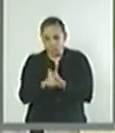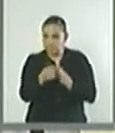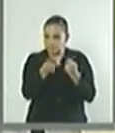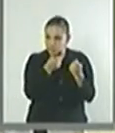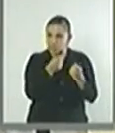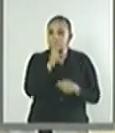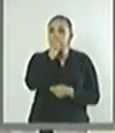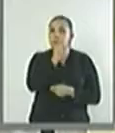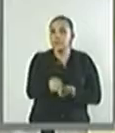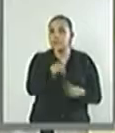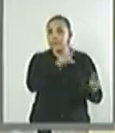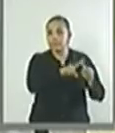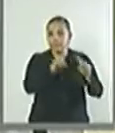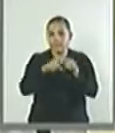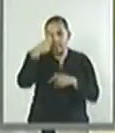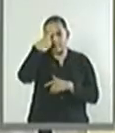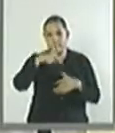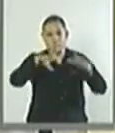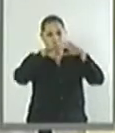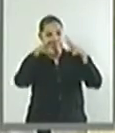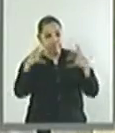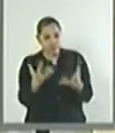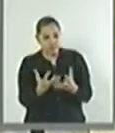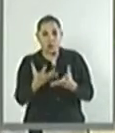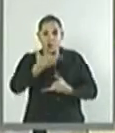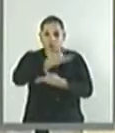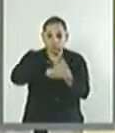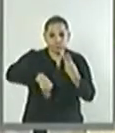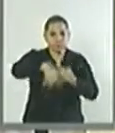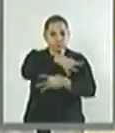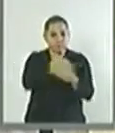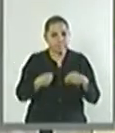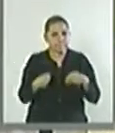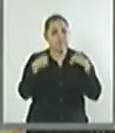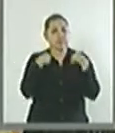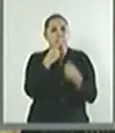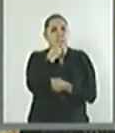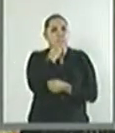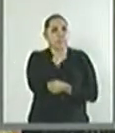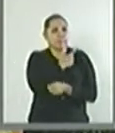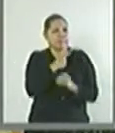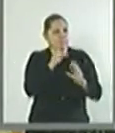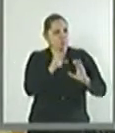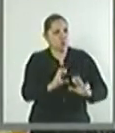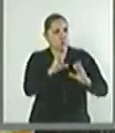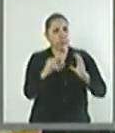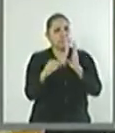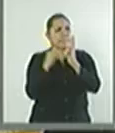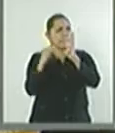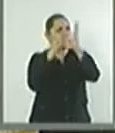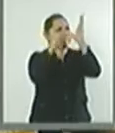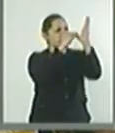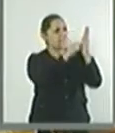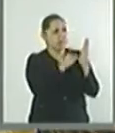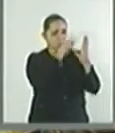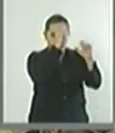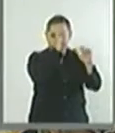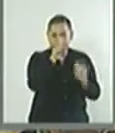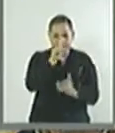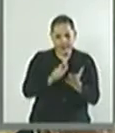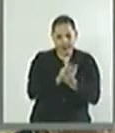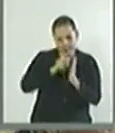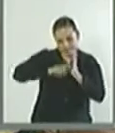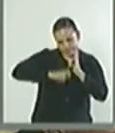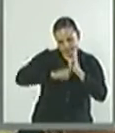biodiversidad en nuestro país y el fomento al desarrollo sustentable. Pero en los hechos, ese conjunto de leyes no